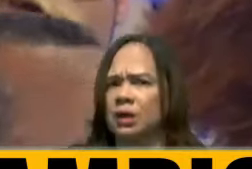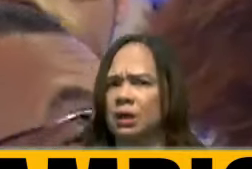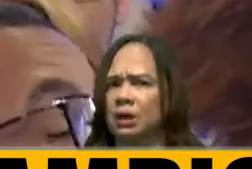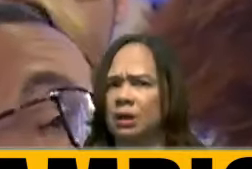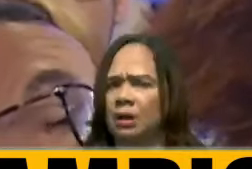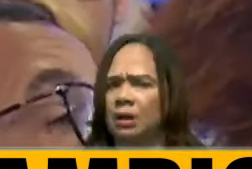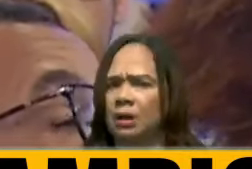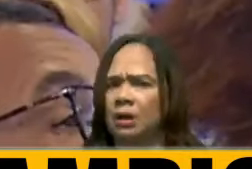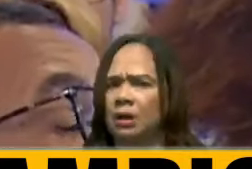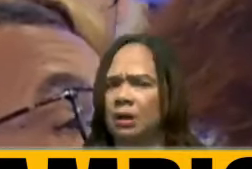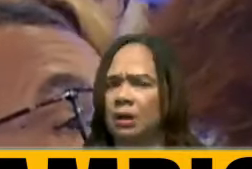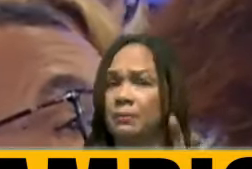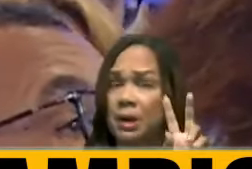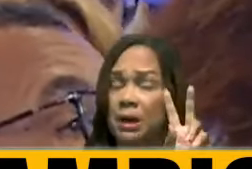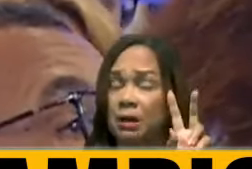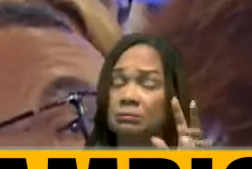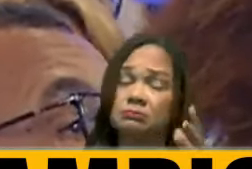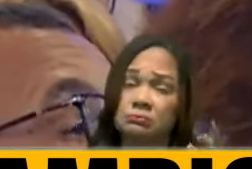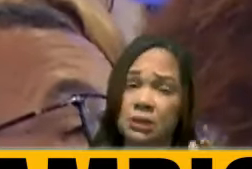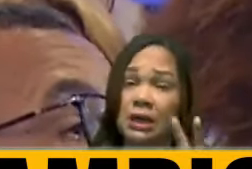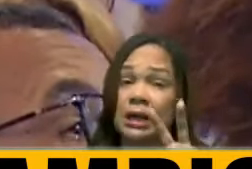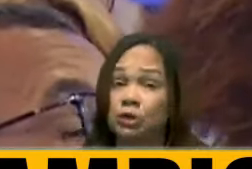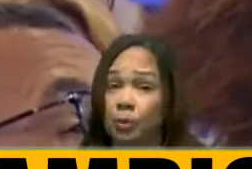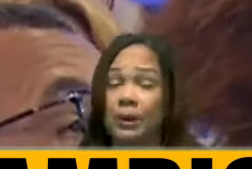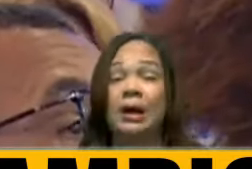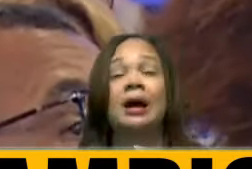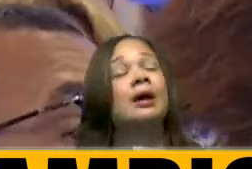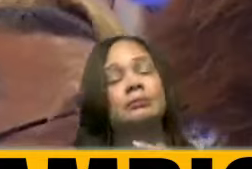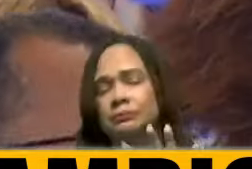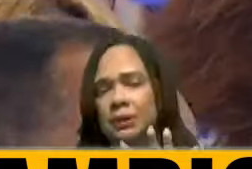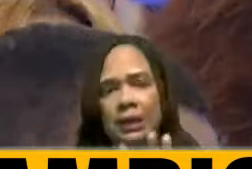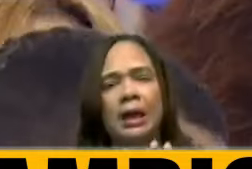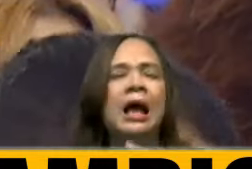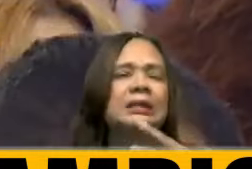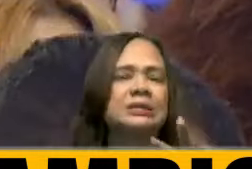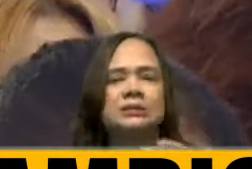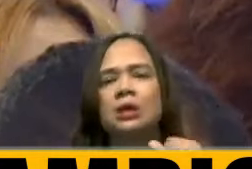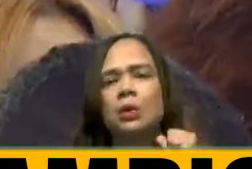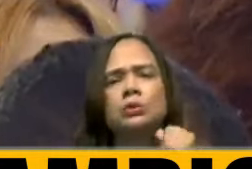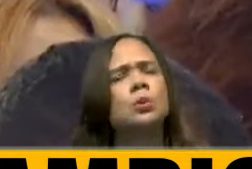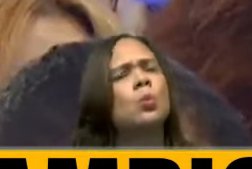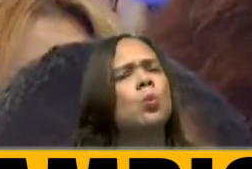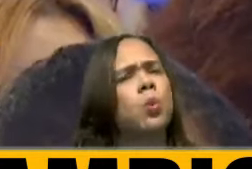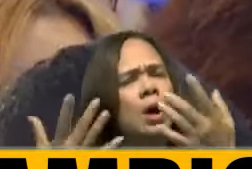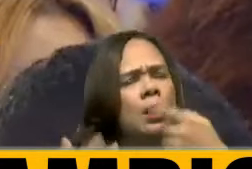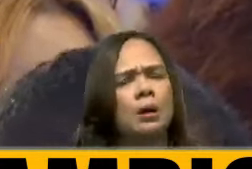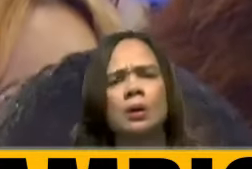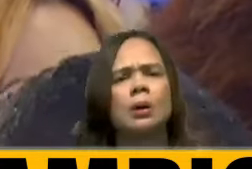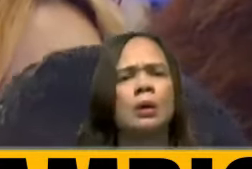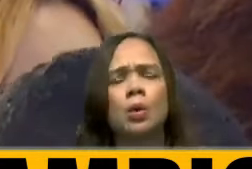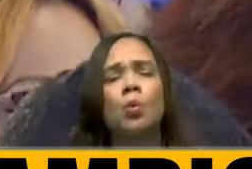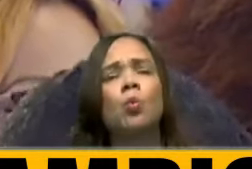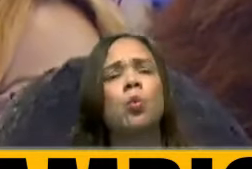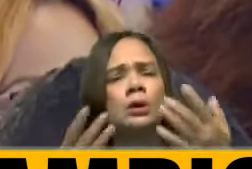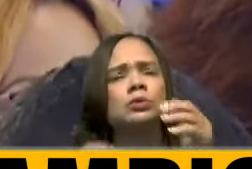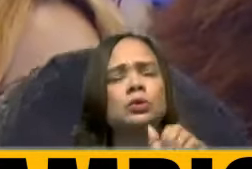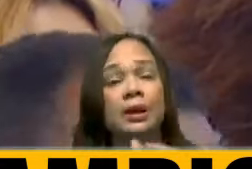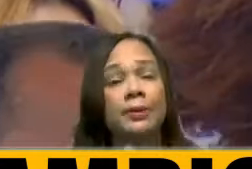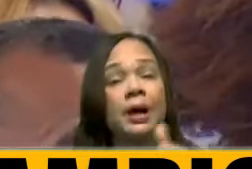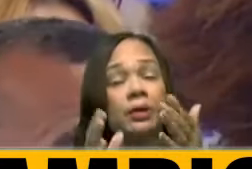pero al sea al 16 de agosto pero cuántos son cuántos empleados